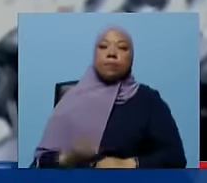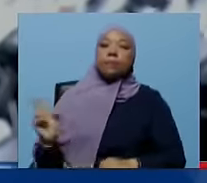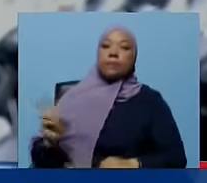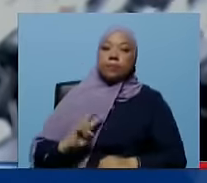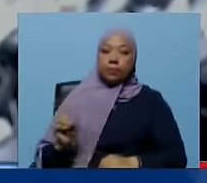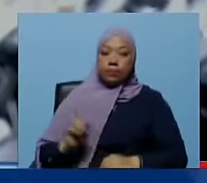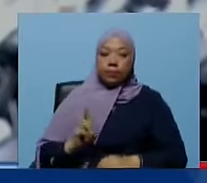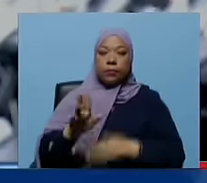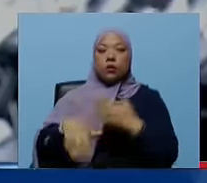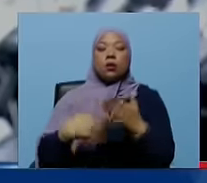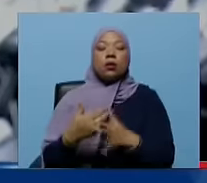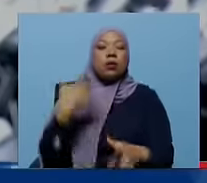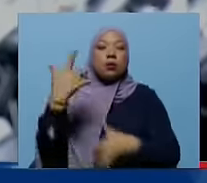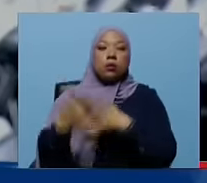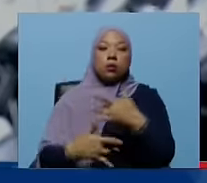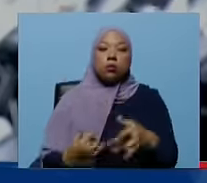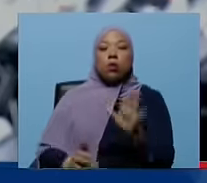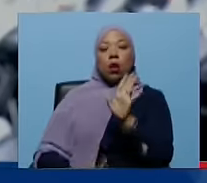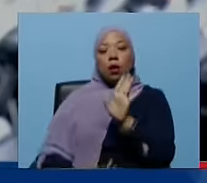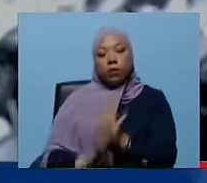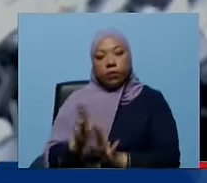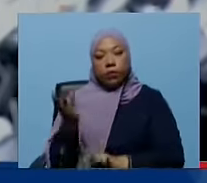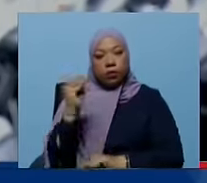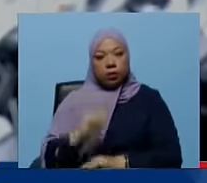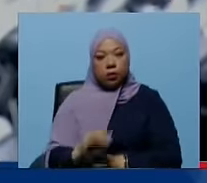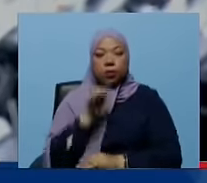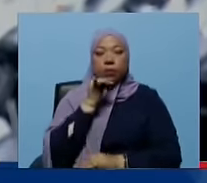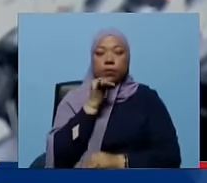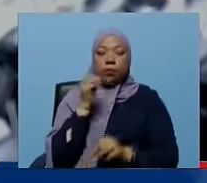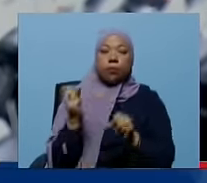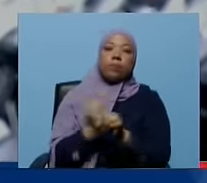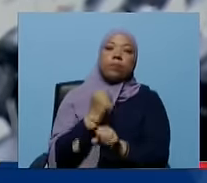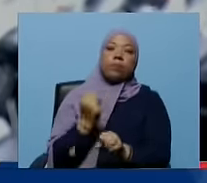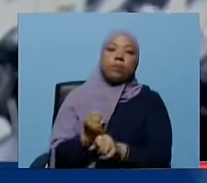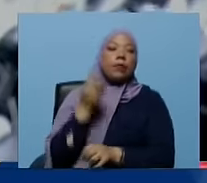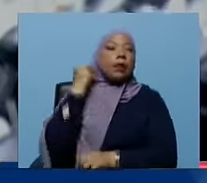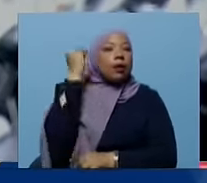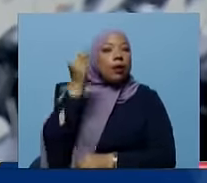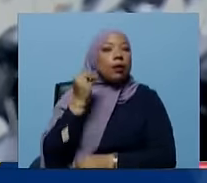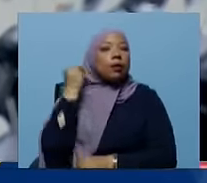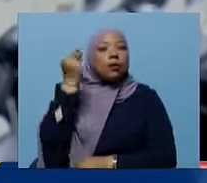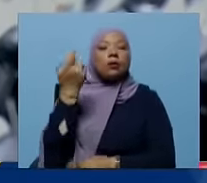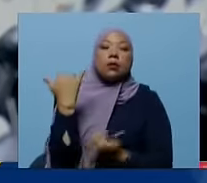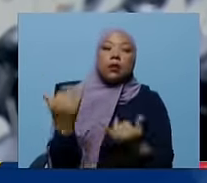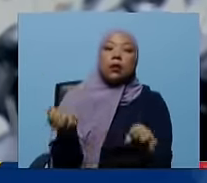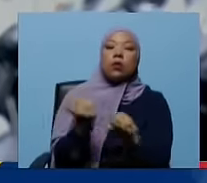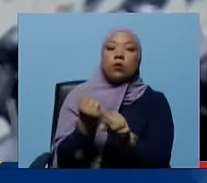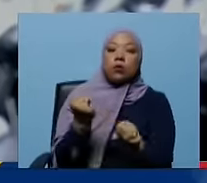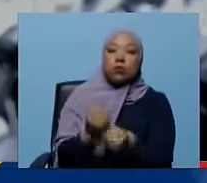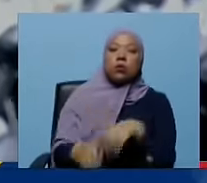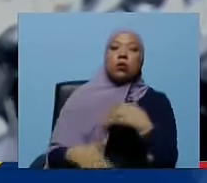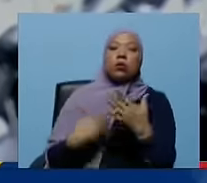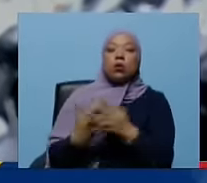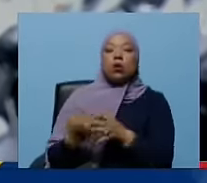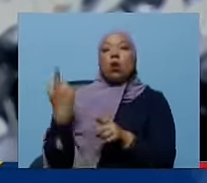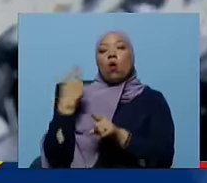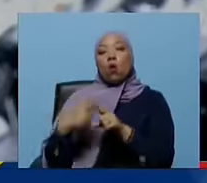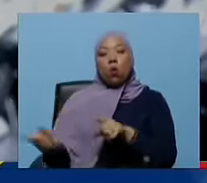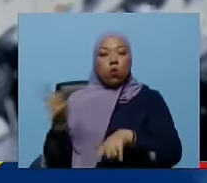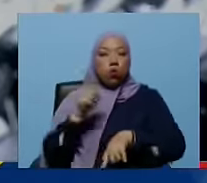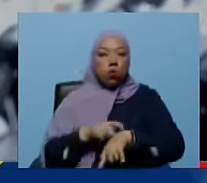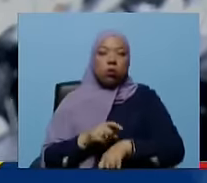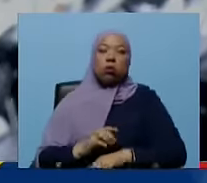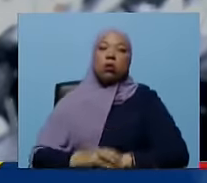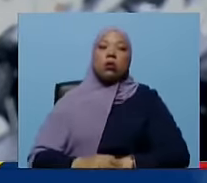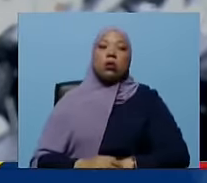Venezuela, sin lugar a dudas, ha avanzado. Si pensamos en lo que teníamos otrora,